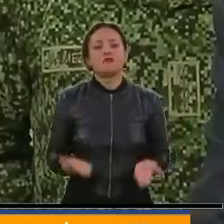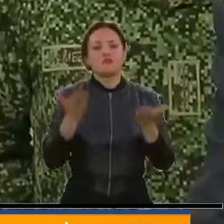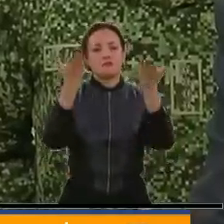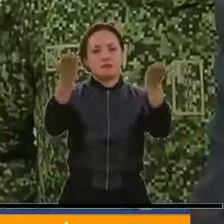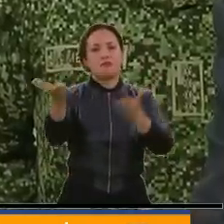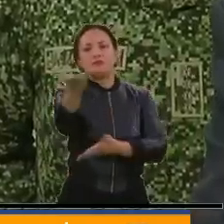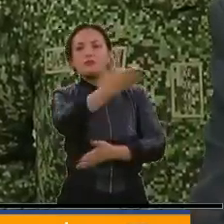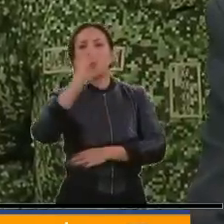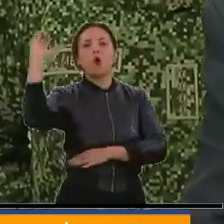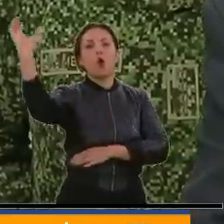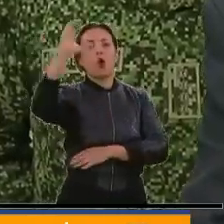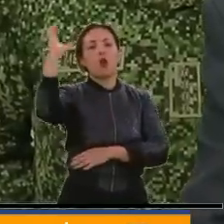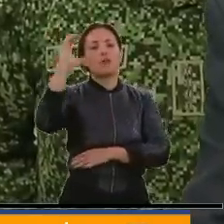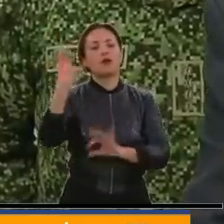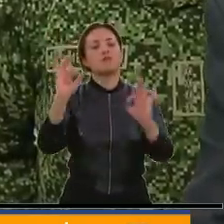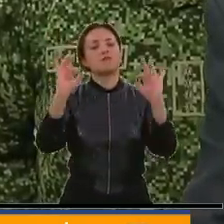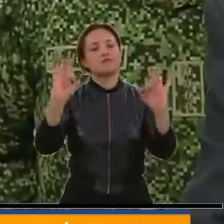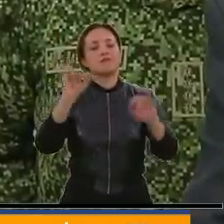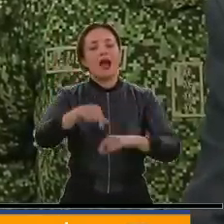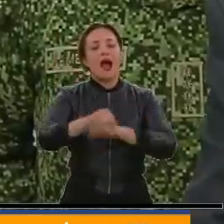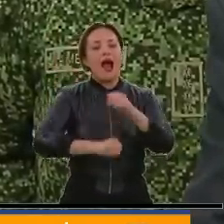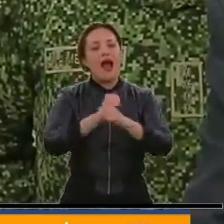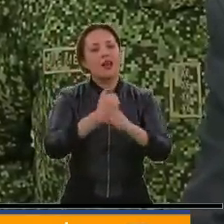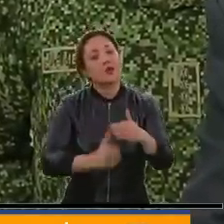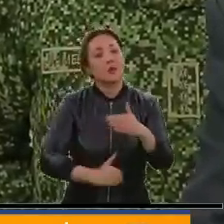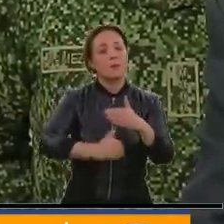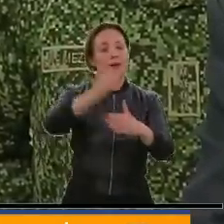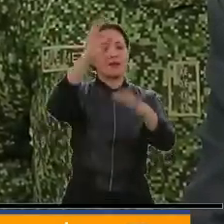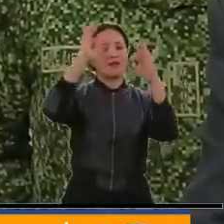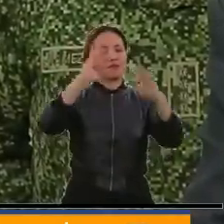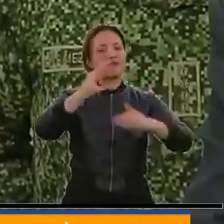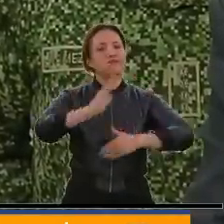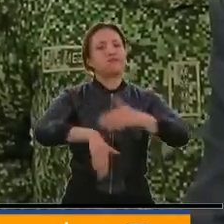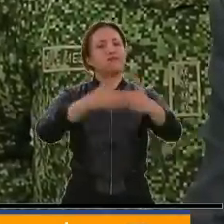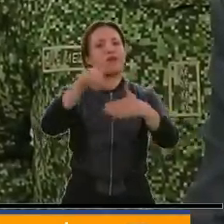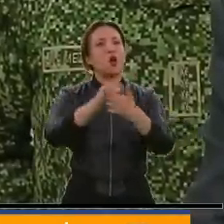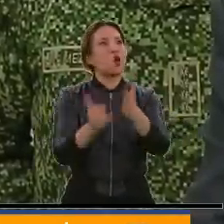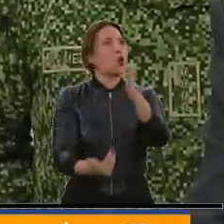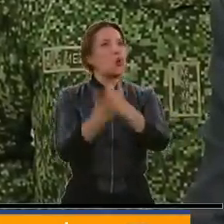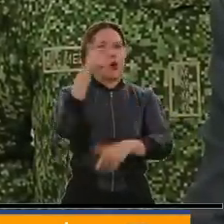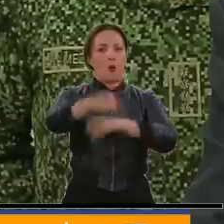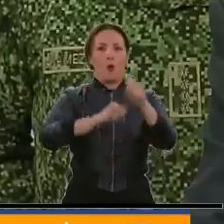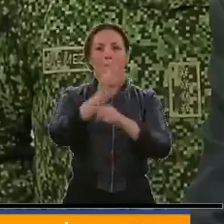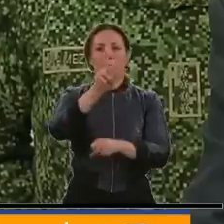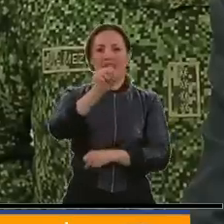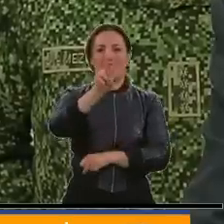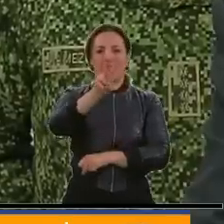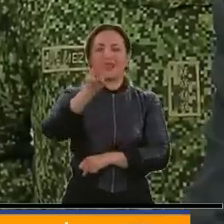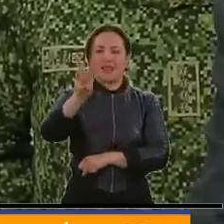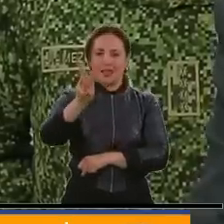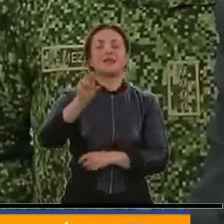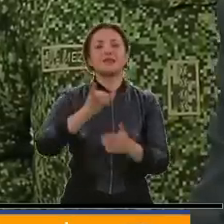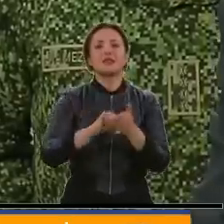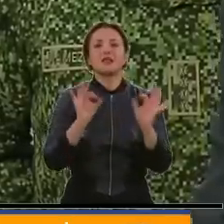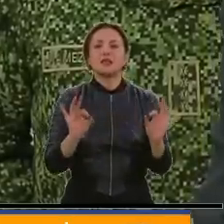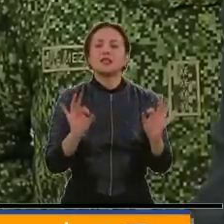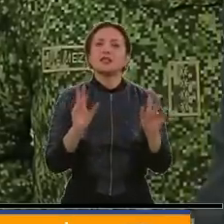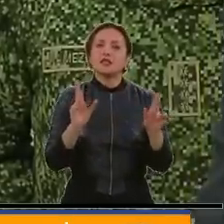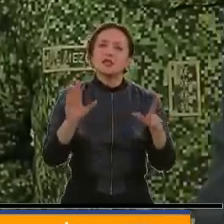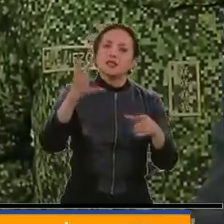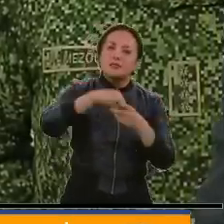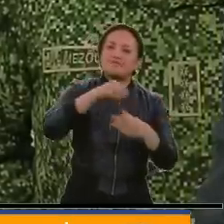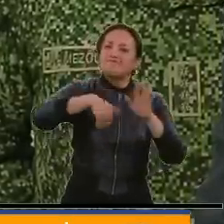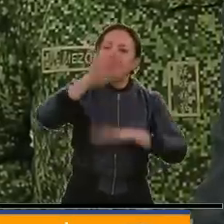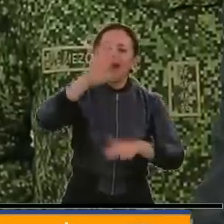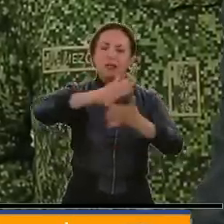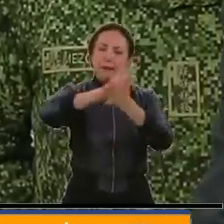los colombianos un inicio y un desarrollo de un año nuevo, 2023, lleno de paz y